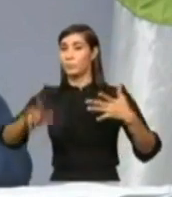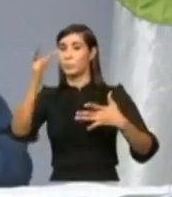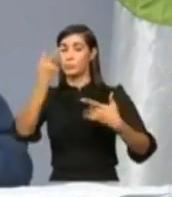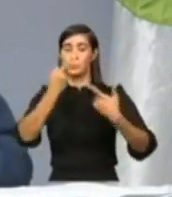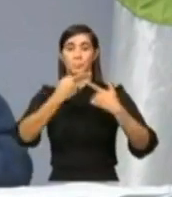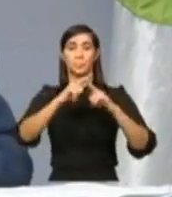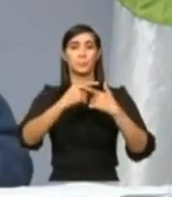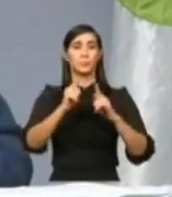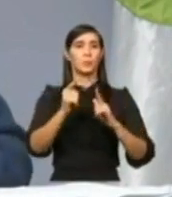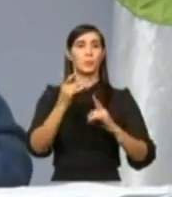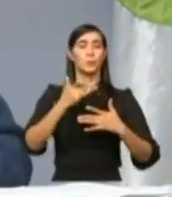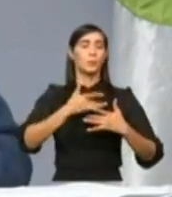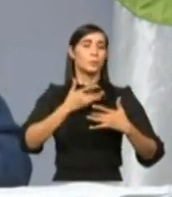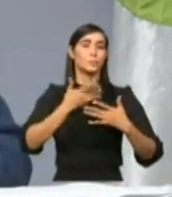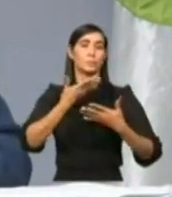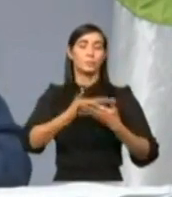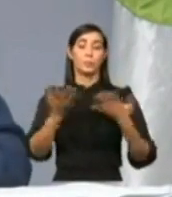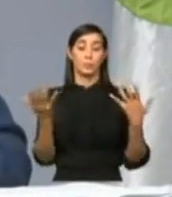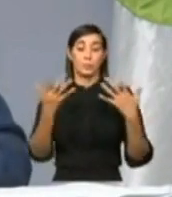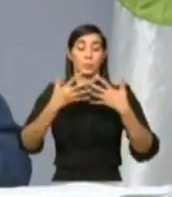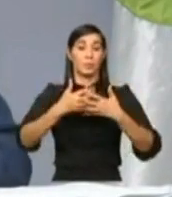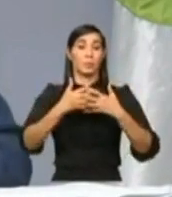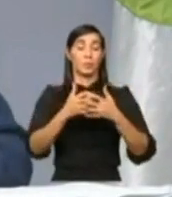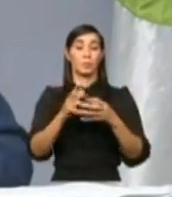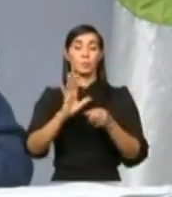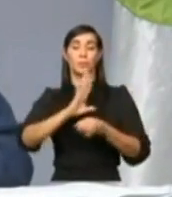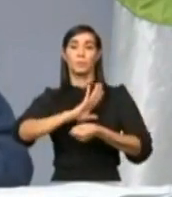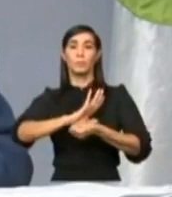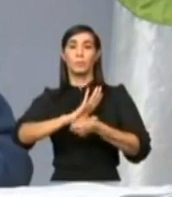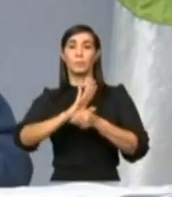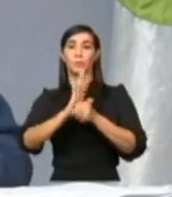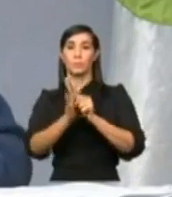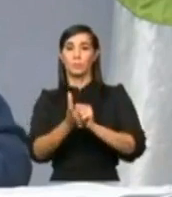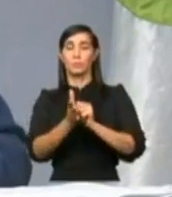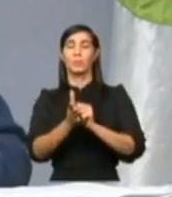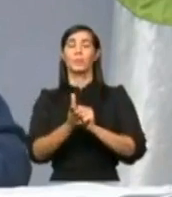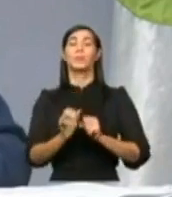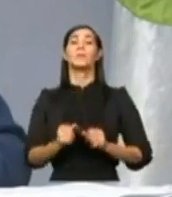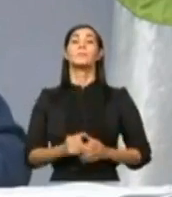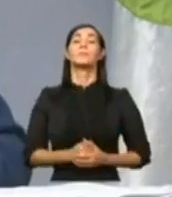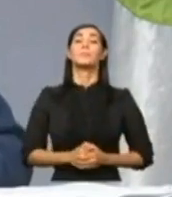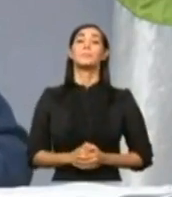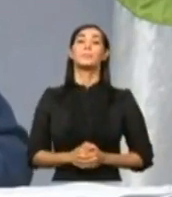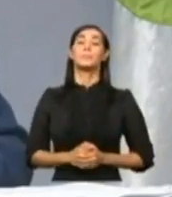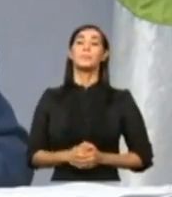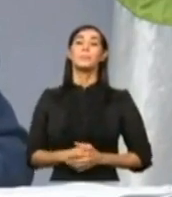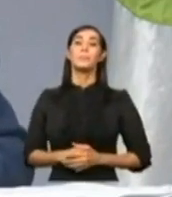usted piense estén asociados a el COVID-19.